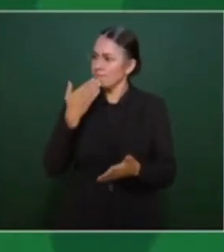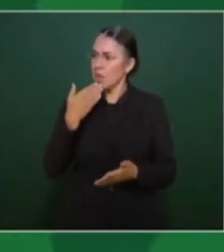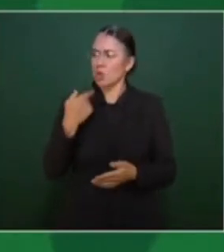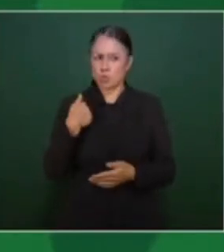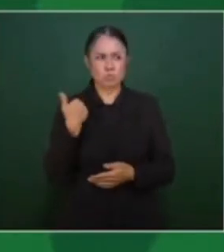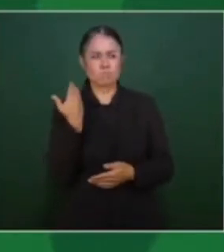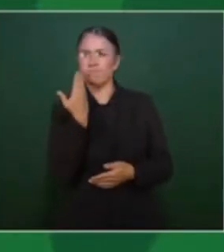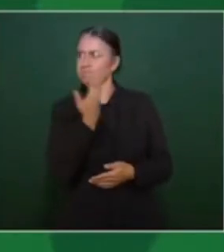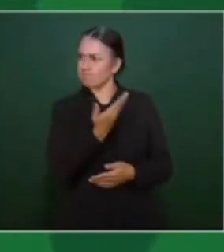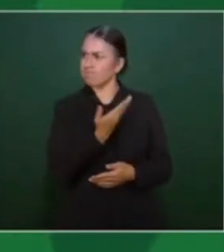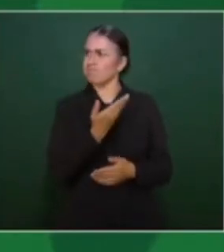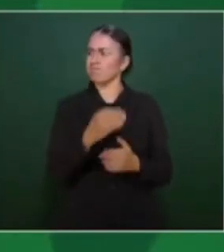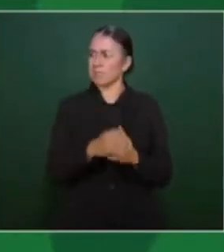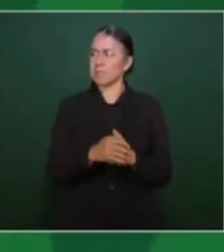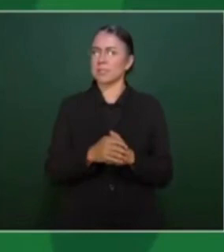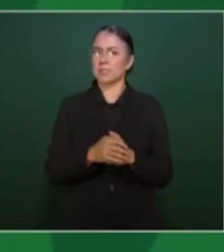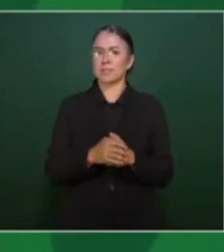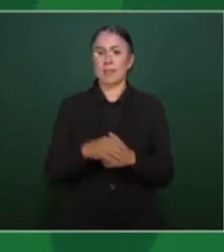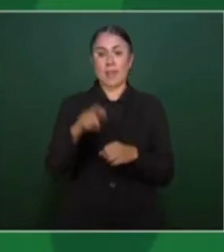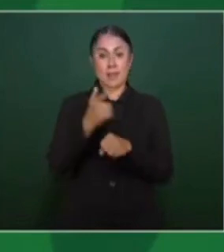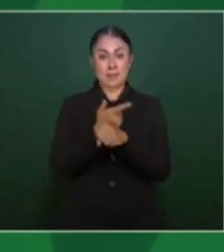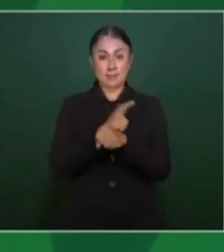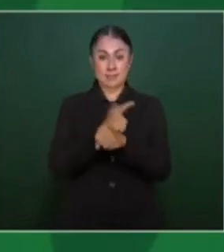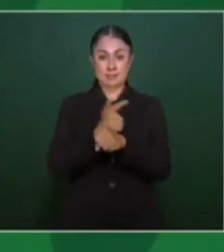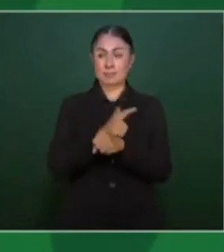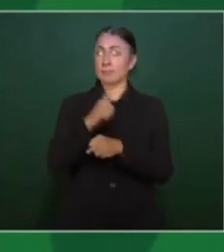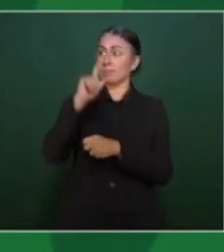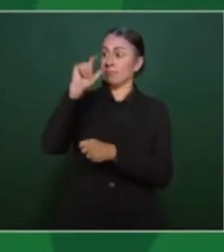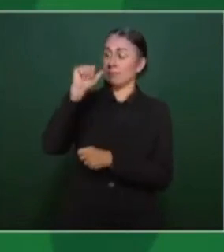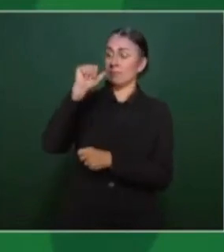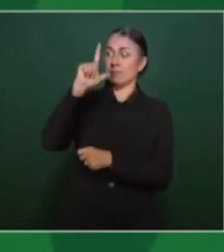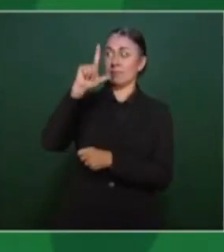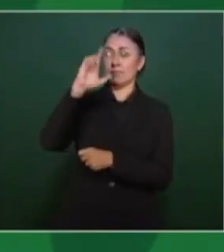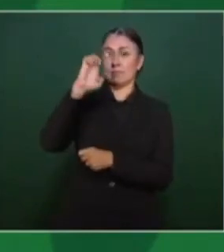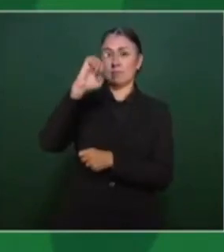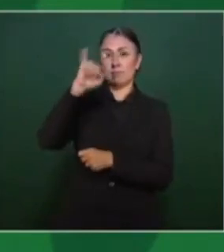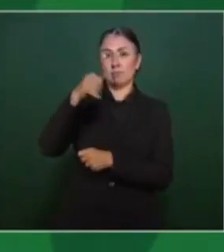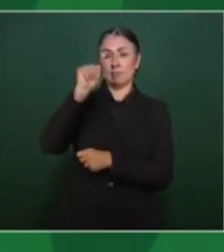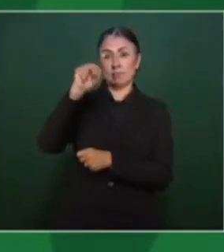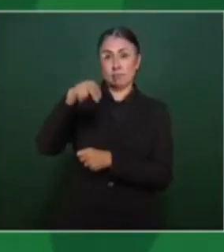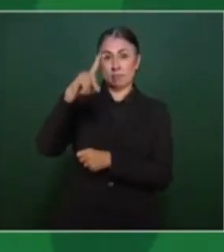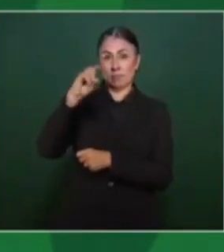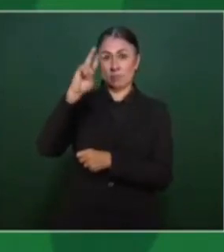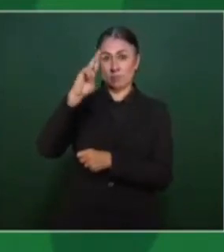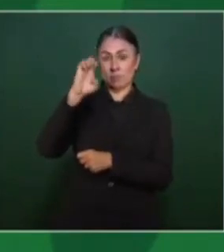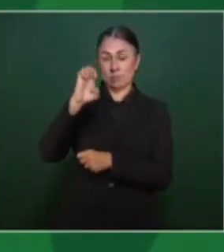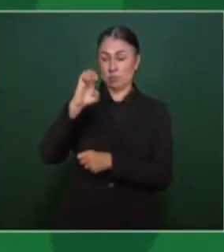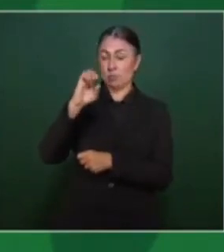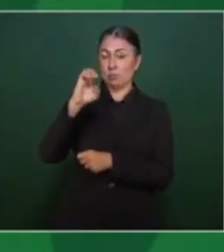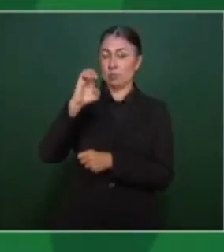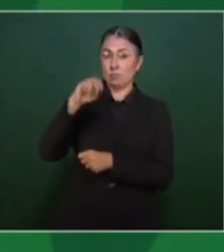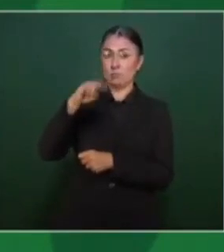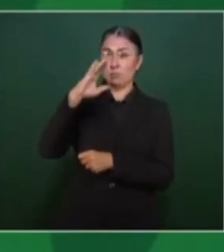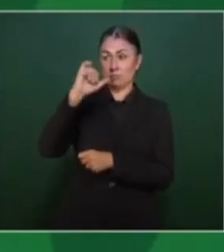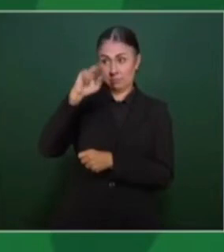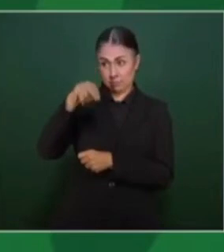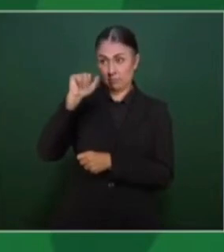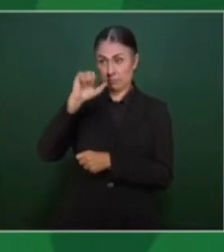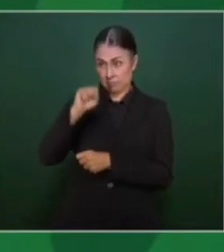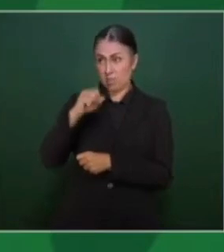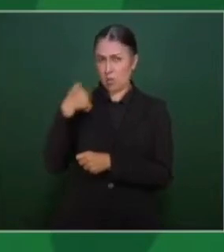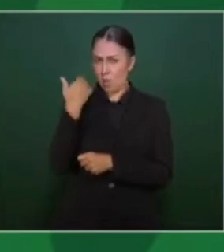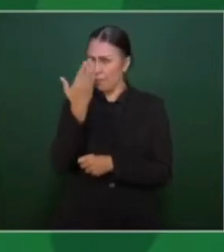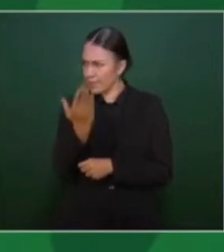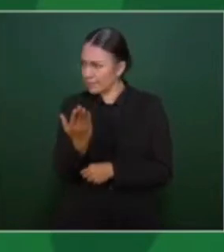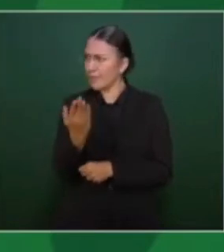escuchando, al licenciado Alejandro Encinas, que reciba a estas personas. Ahora